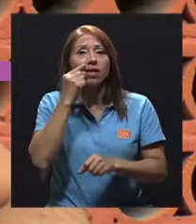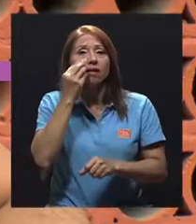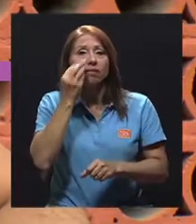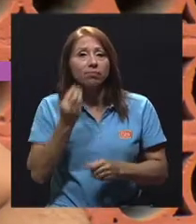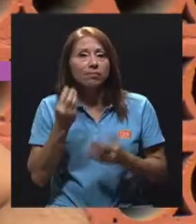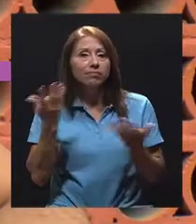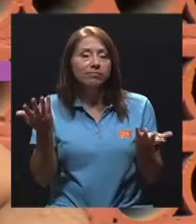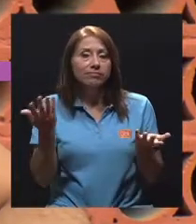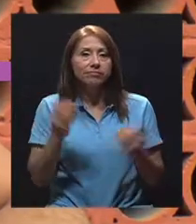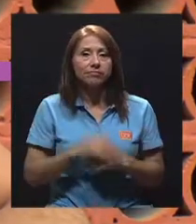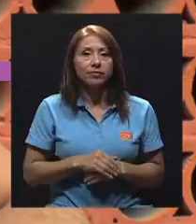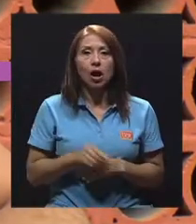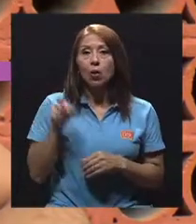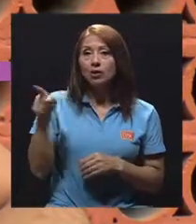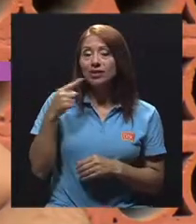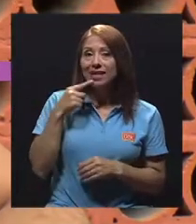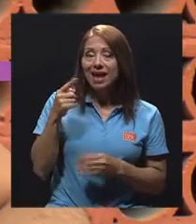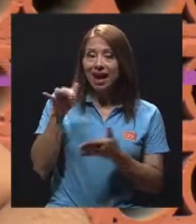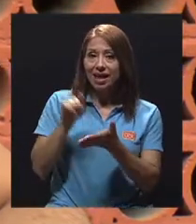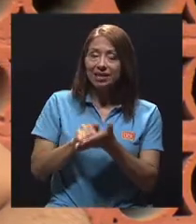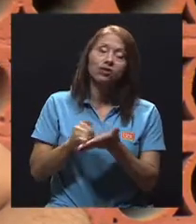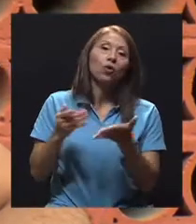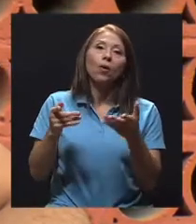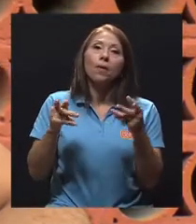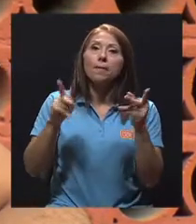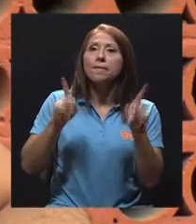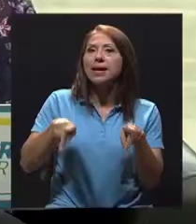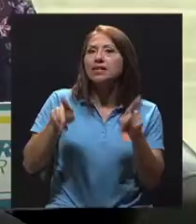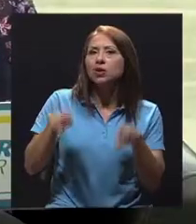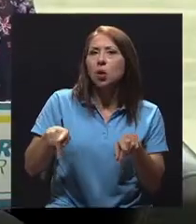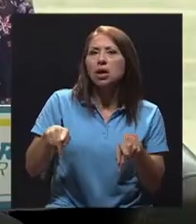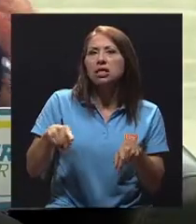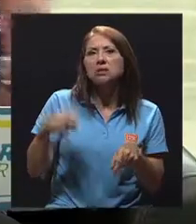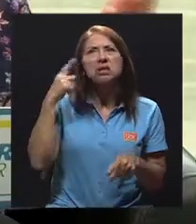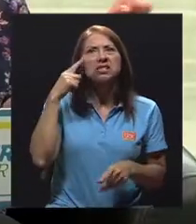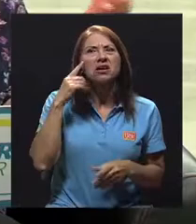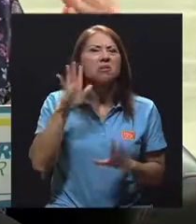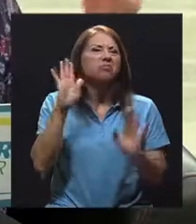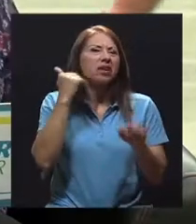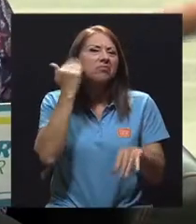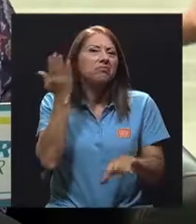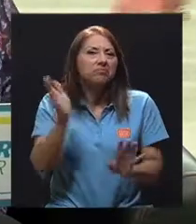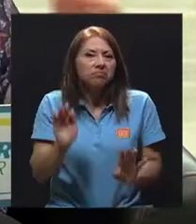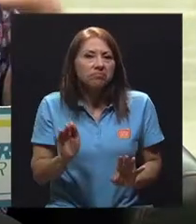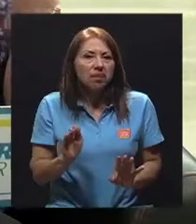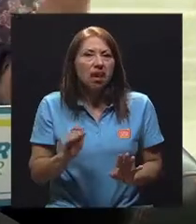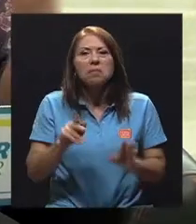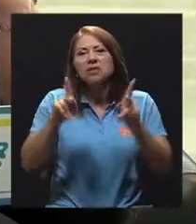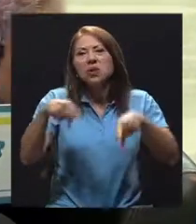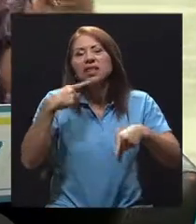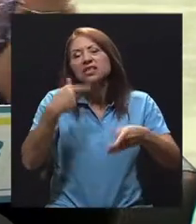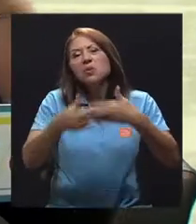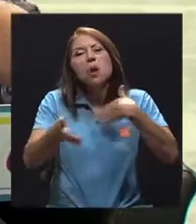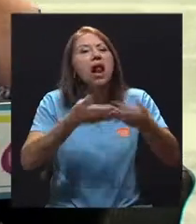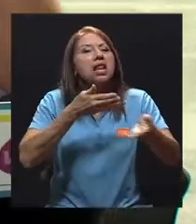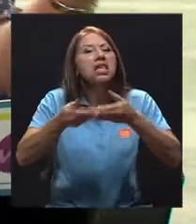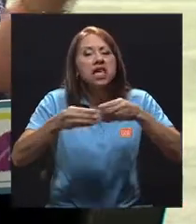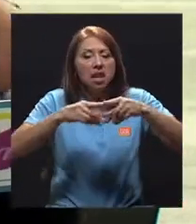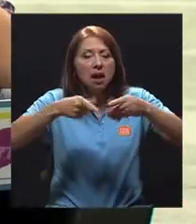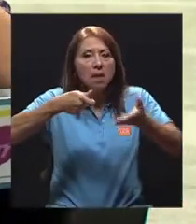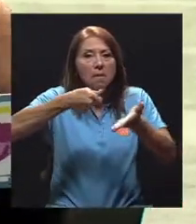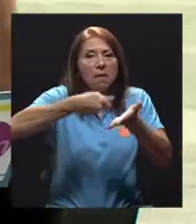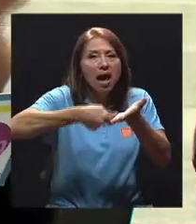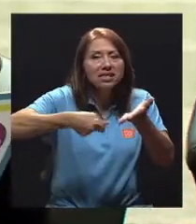dental. Ahora bien, cuando usted señala esto, doctor, las personas se lo toman como muy a la ligera, ¿verdad? Y como dice Saúl, cualquier pasta, y en el mercado está